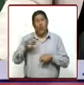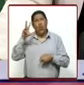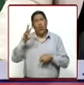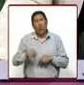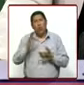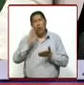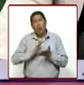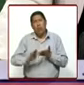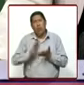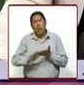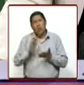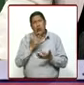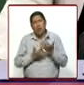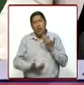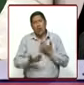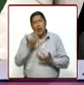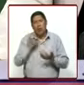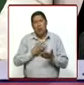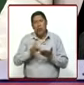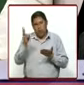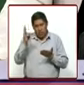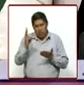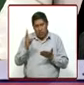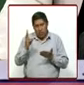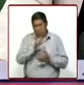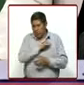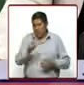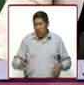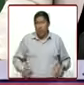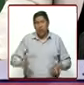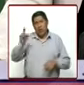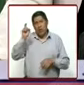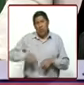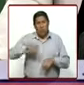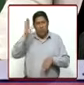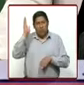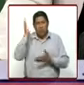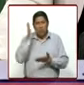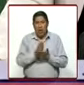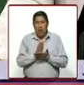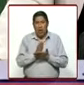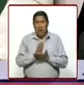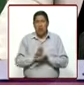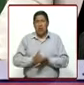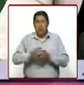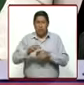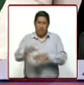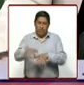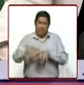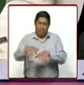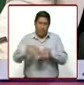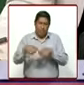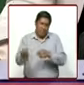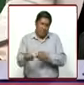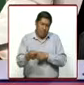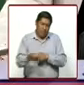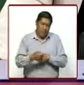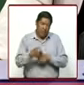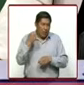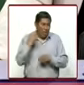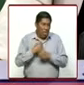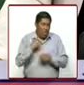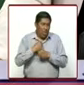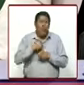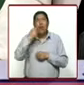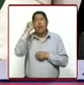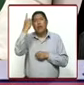debería permitir este tipo de quemas, ¿no es cierto, señor alcalde? Deberíamos parar este tiempo, tratar de hacer de otra manera, mucho más trabajoso, lo